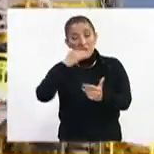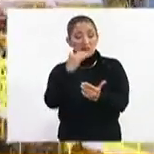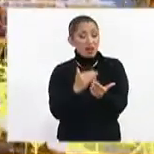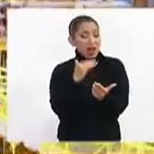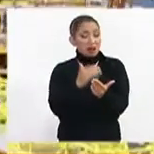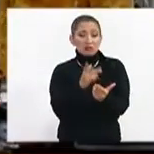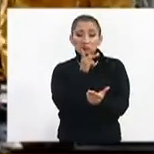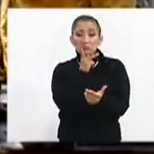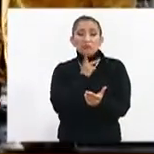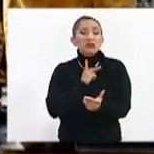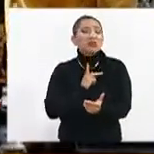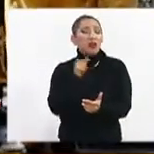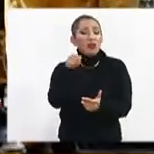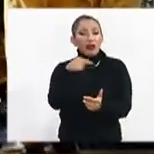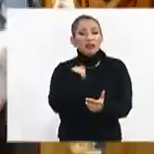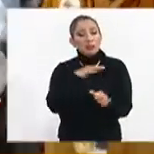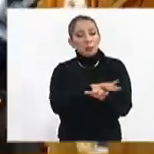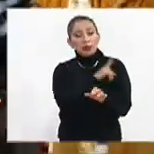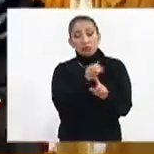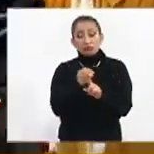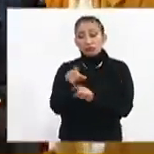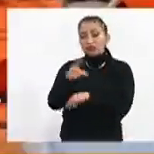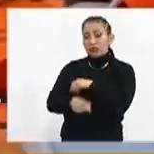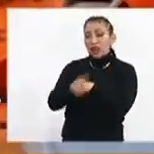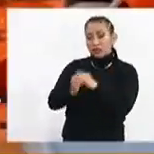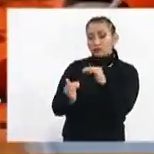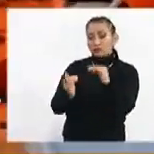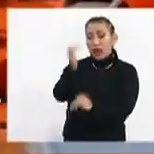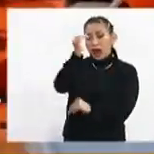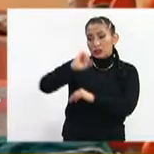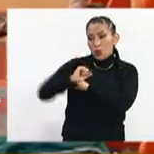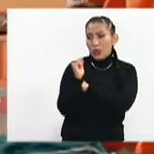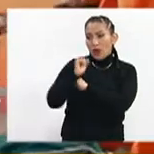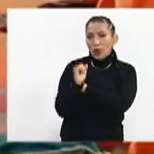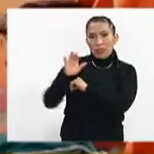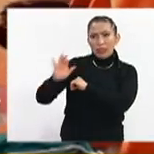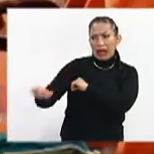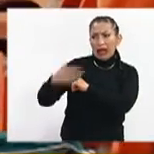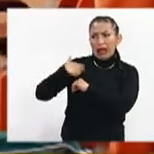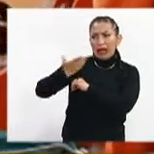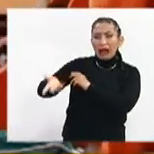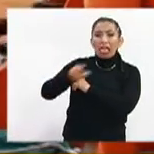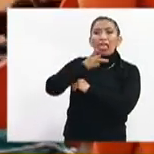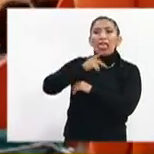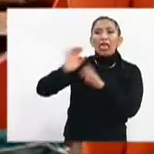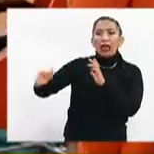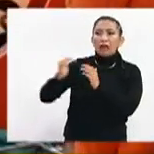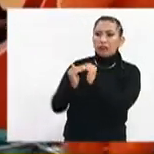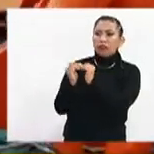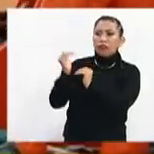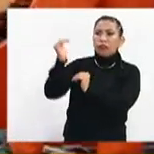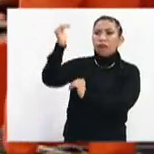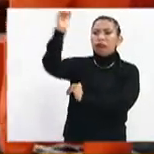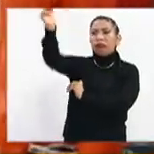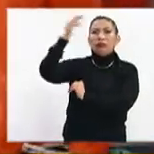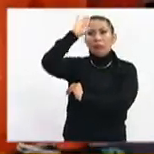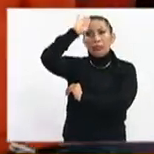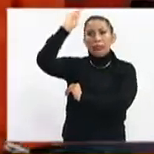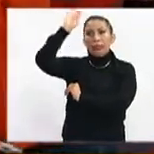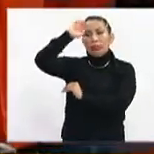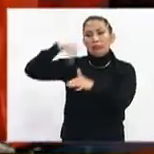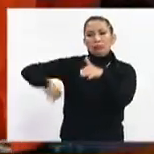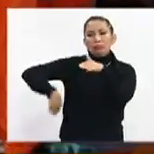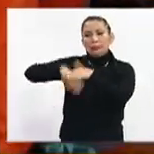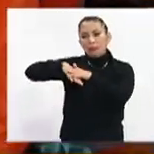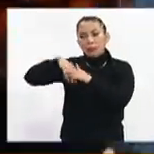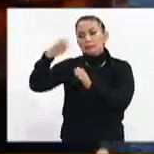programado. Dijo que esta situación trajo como consecuencia un incremento en el almacenamiento de crudo, cuyos inventarios están a niveles máximos,